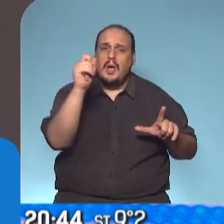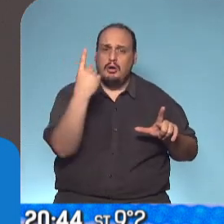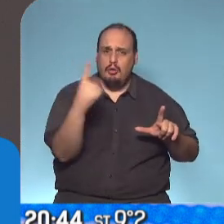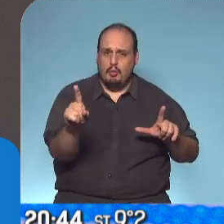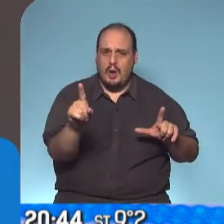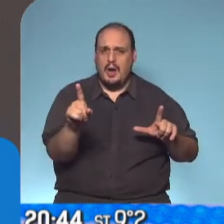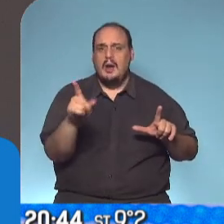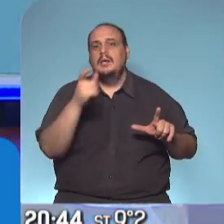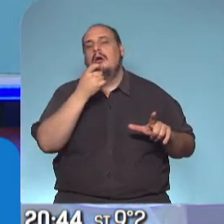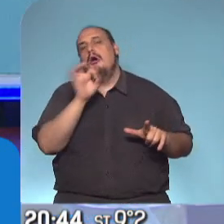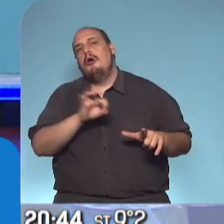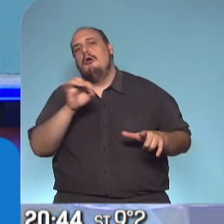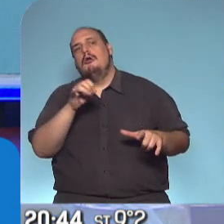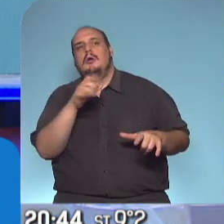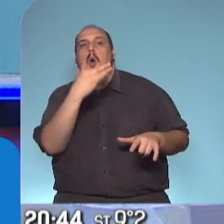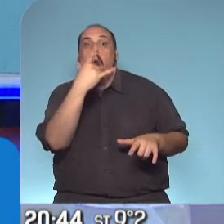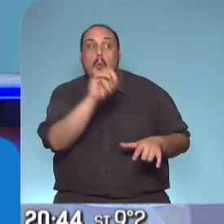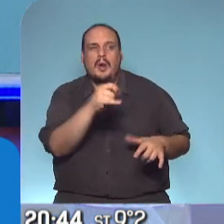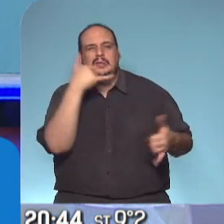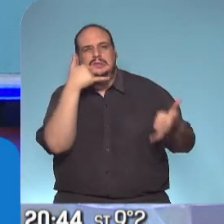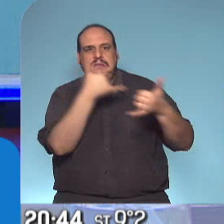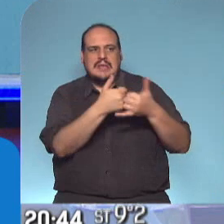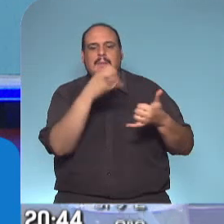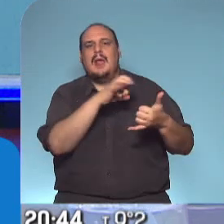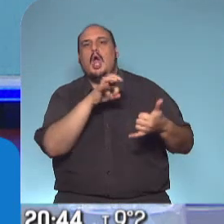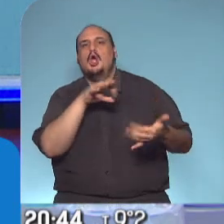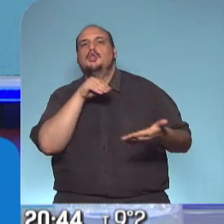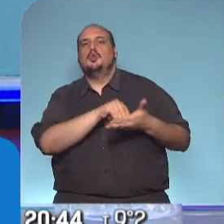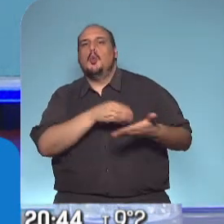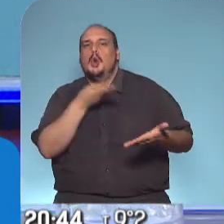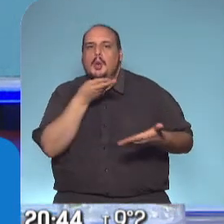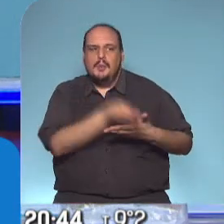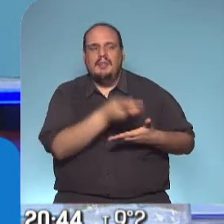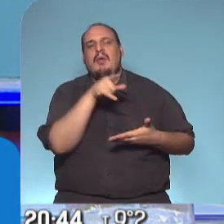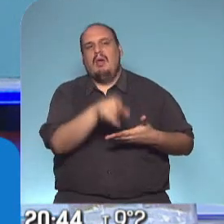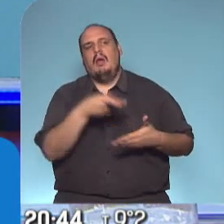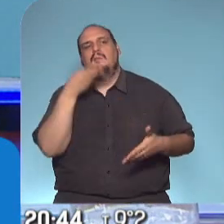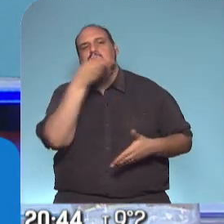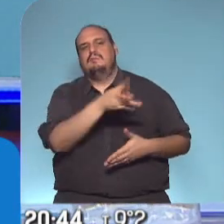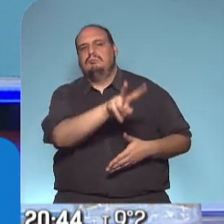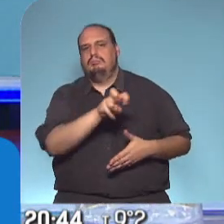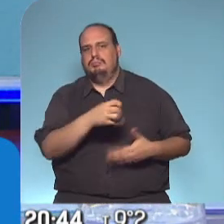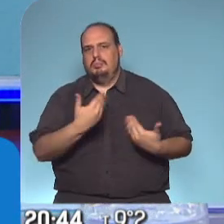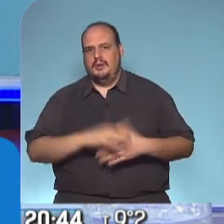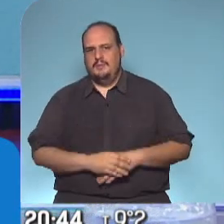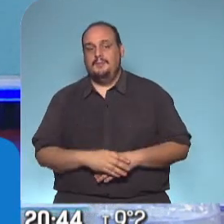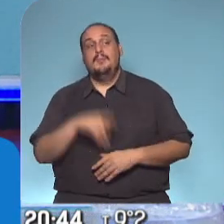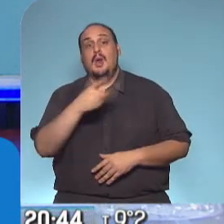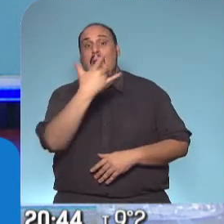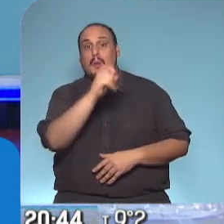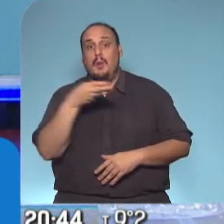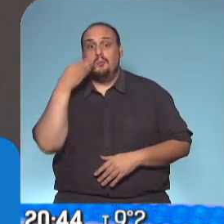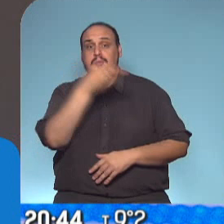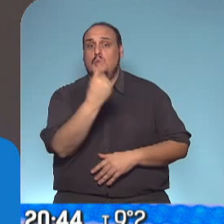un llamadito y pidiendo un turno en el banco que le toca a partir de lo que mira en la página le van a estar diciendo cuándo puede ir. Lo importante es que van a ir una sola vez al banco,